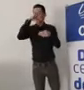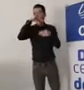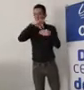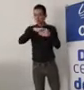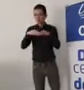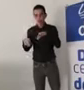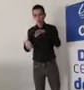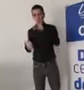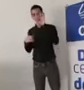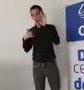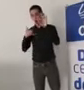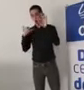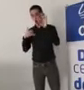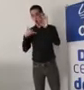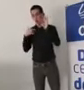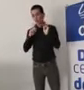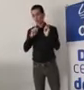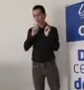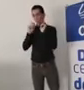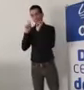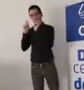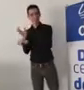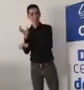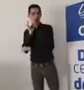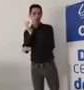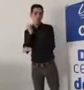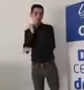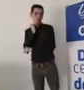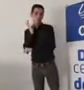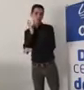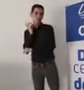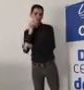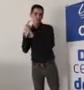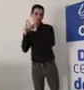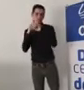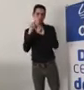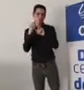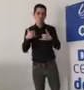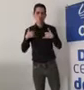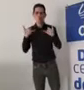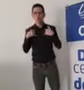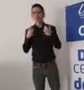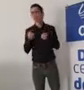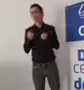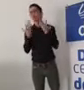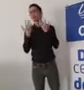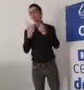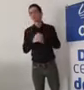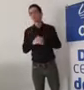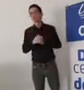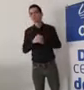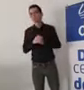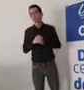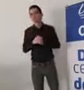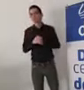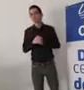que hay elecciones son jóvenes? En Colombia yo les cuento, por ejemplo, que son casi 280 congresistas que representan a todos los colombianos